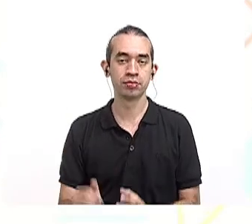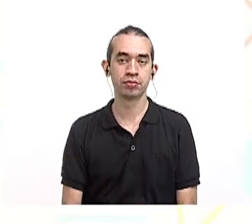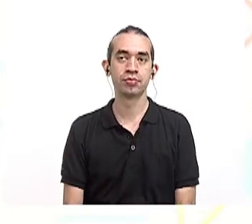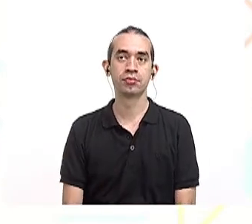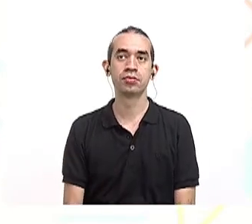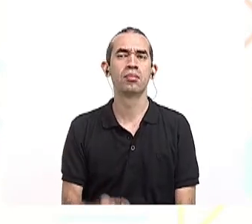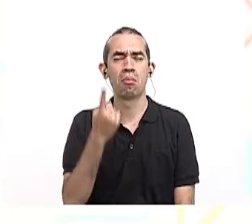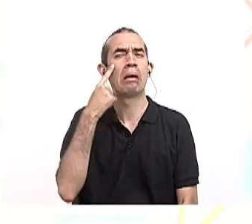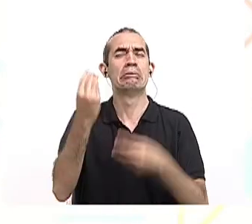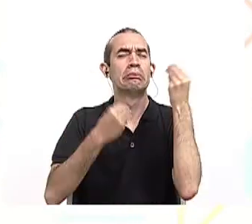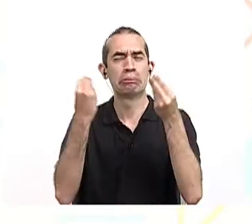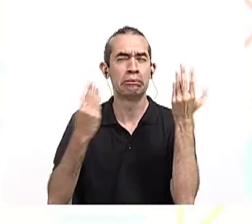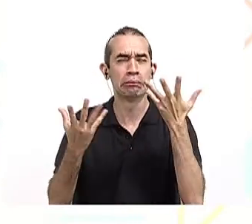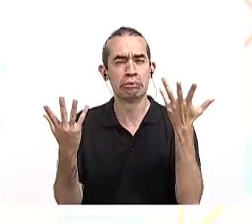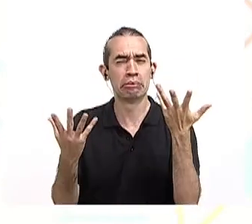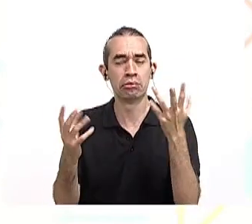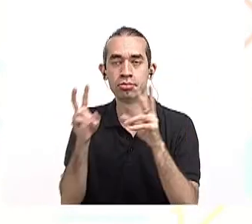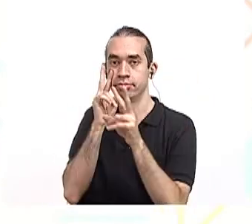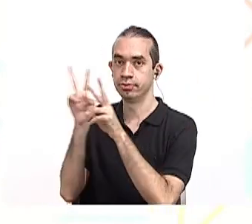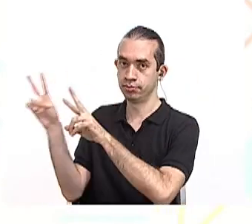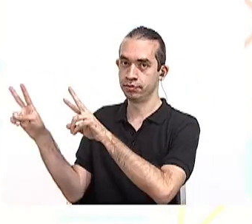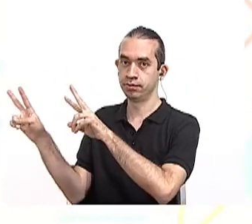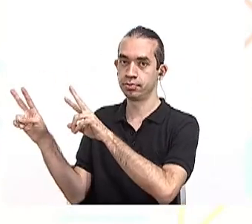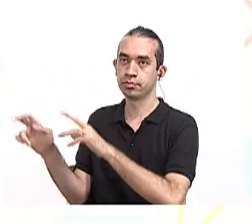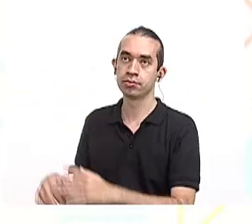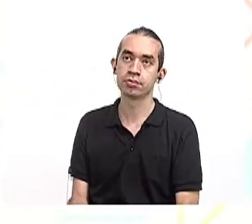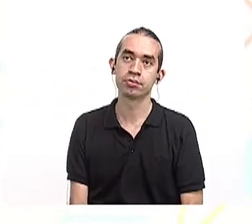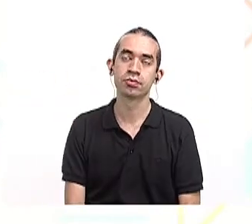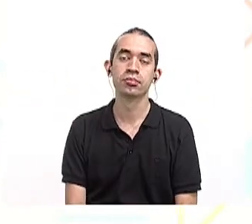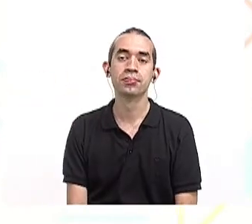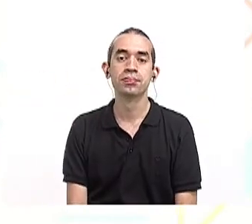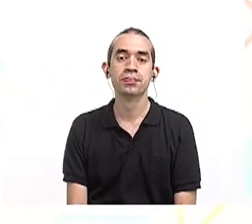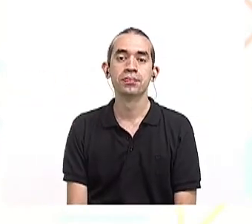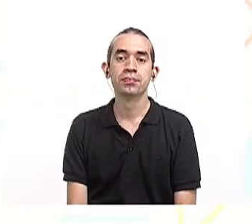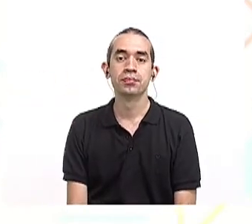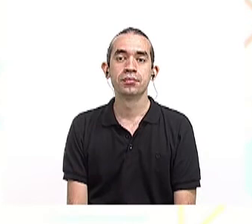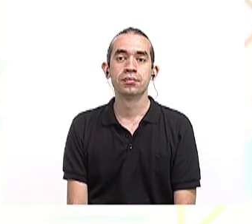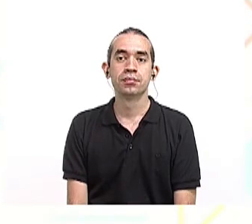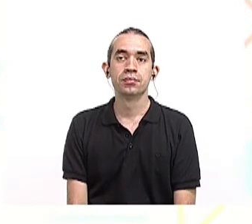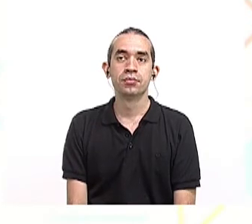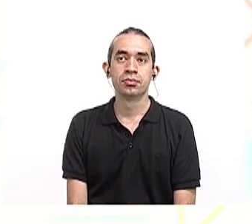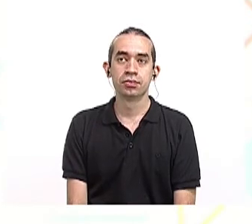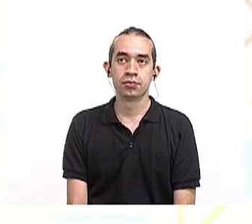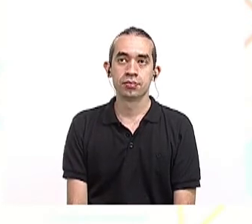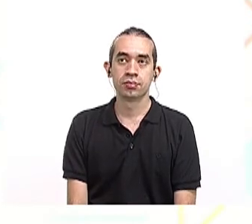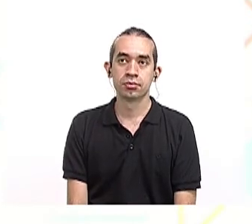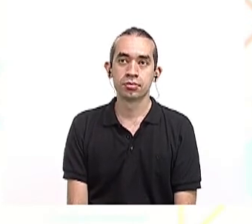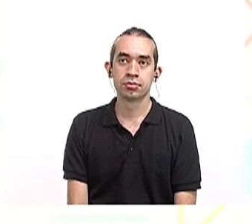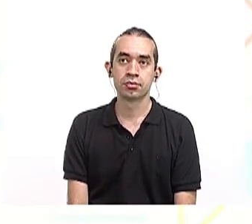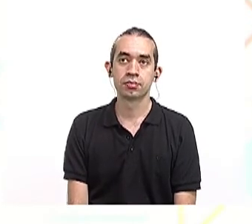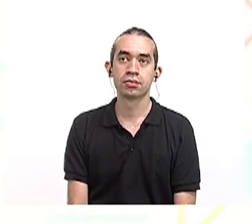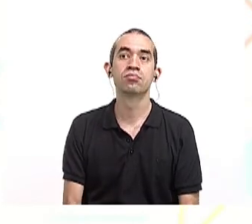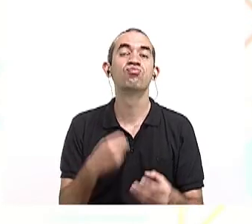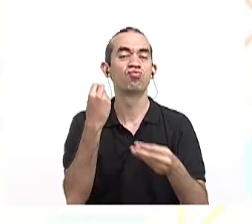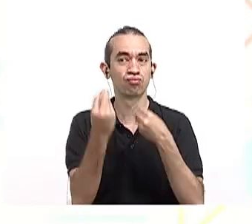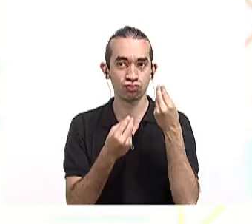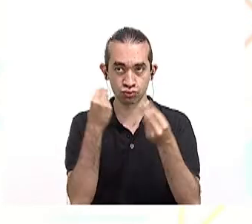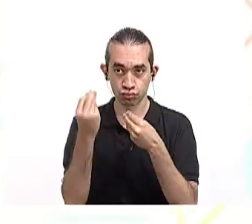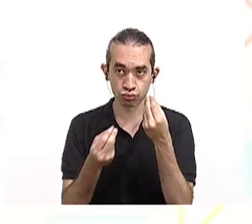vean que vamos con la operación x menos y sobre y x menos y. Y